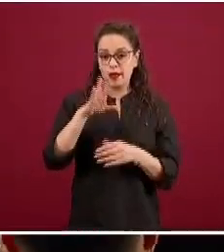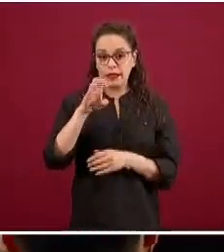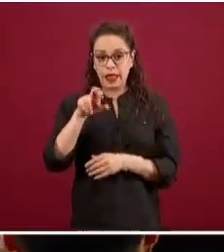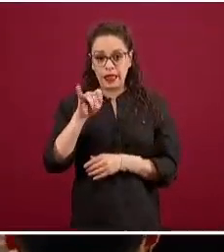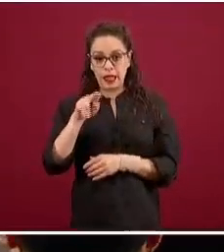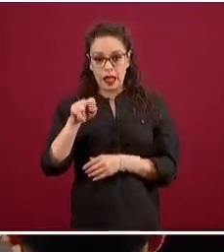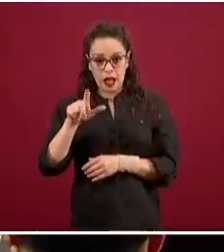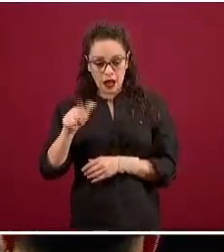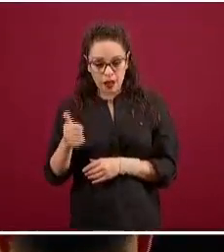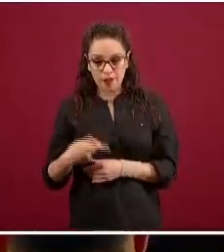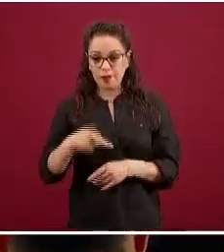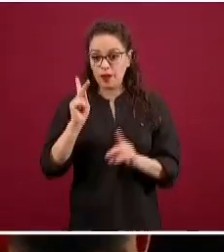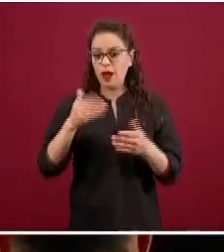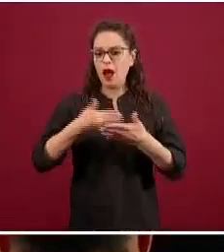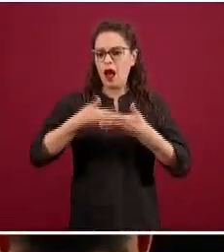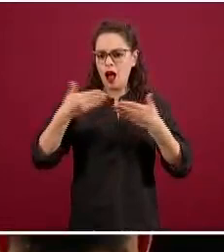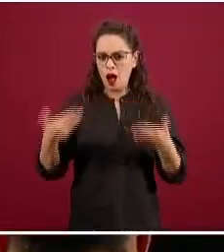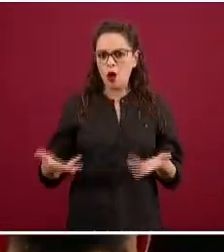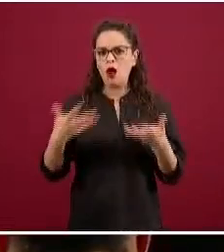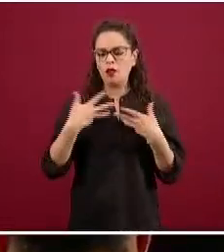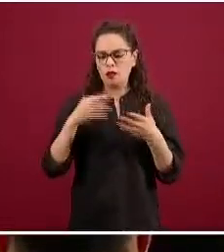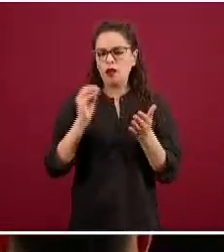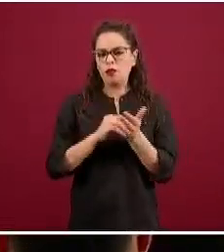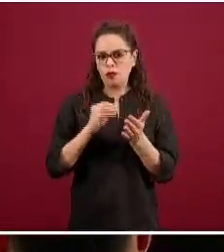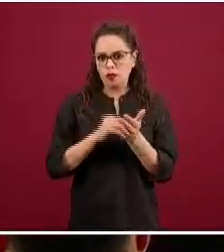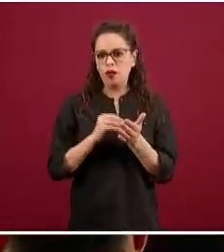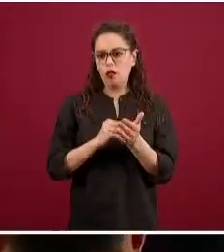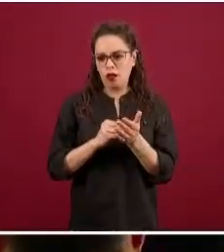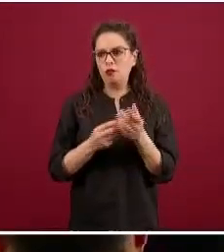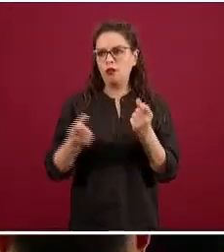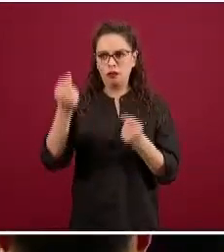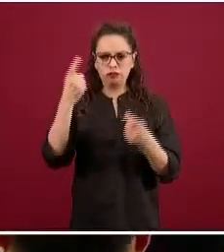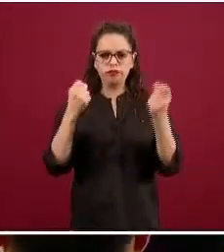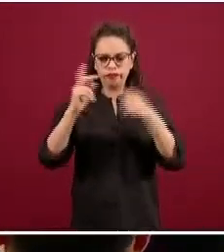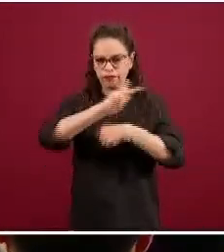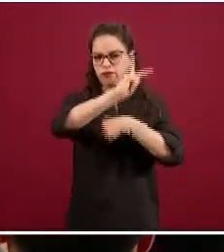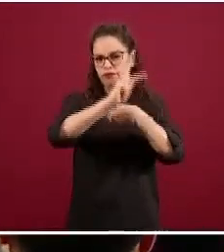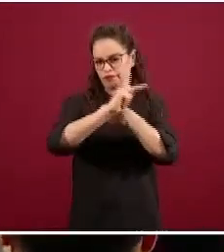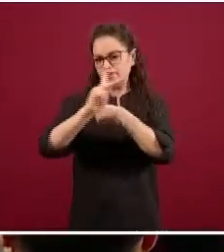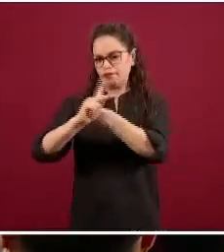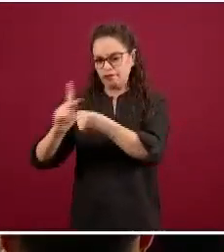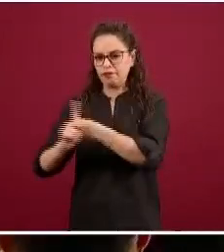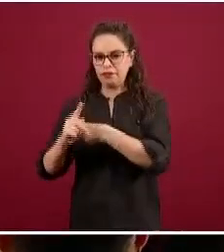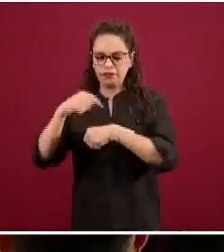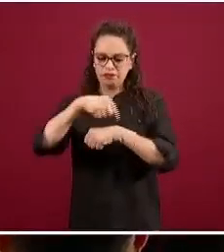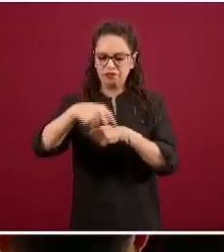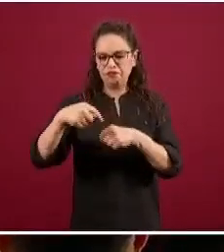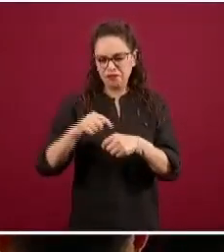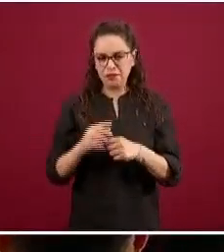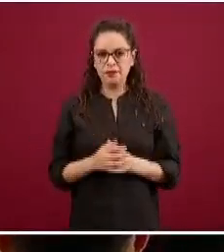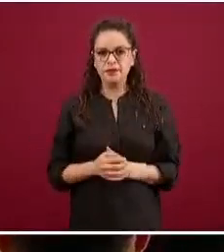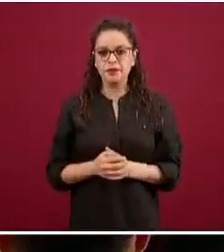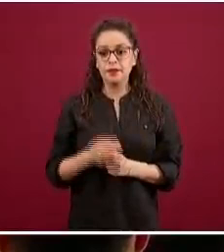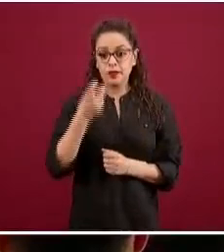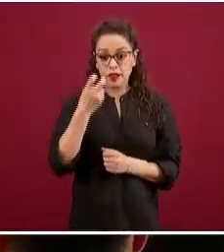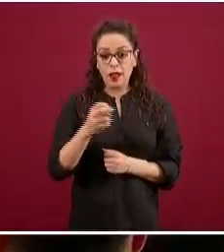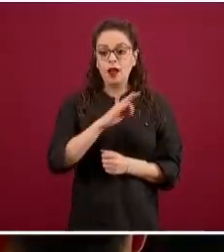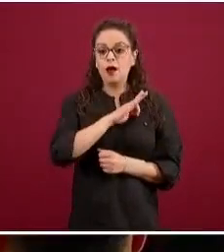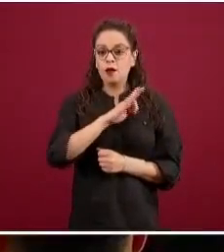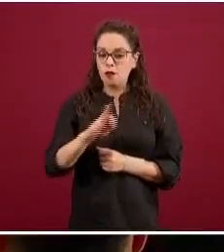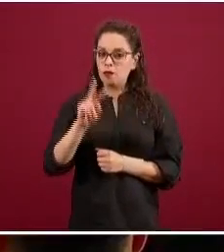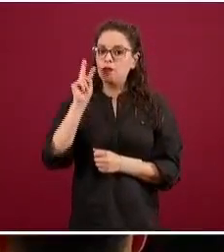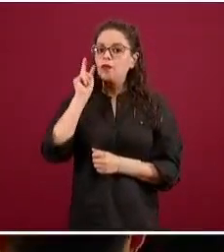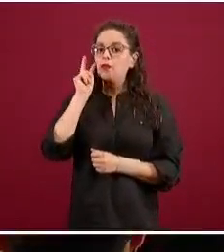que persiste hasta el momento en la mayoría de los países. Y es la idea de que todo se puede observar de manera